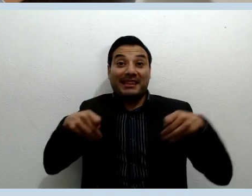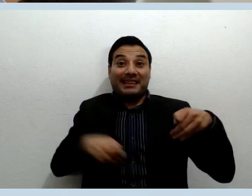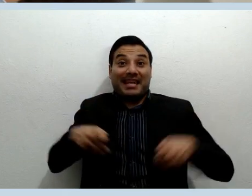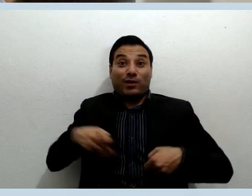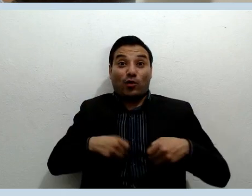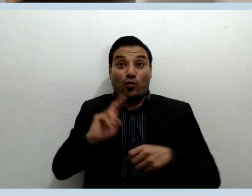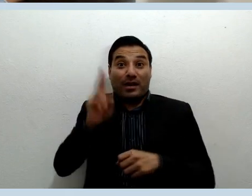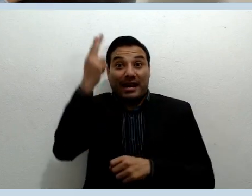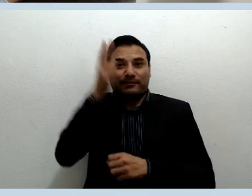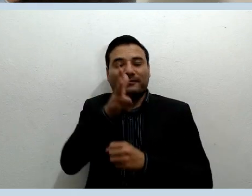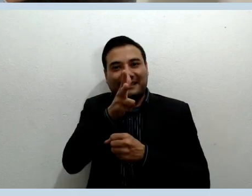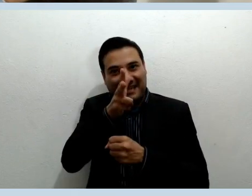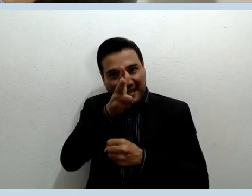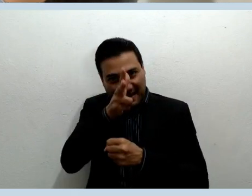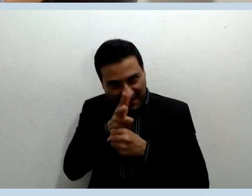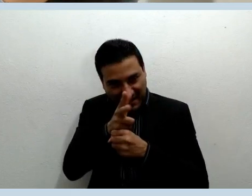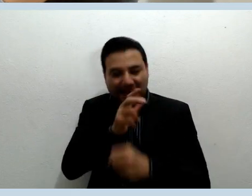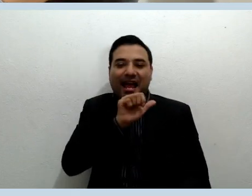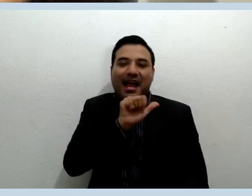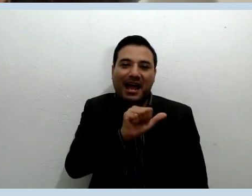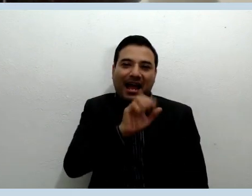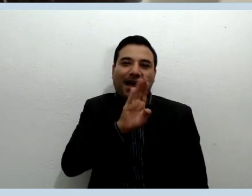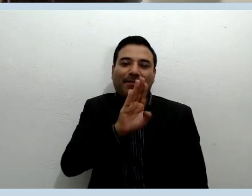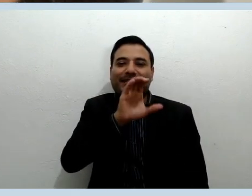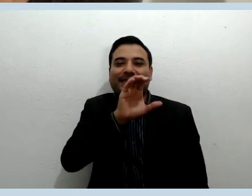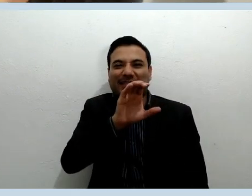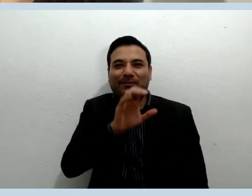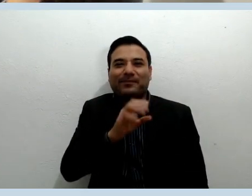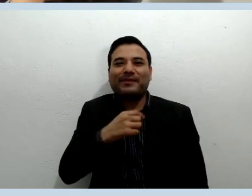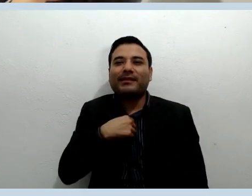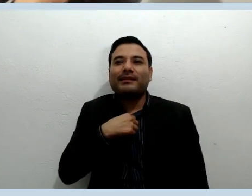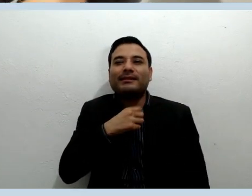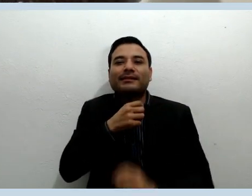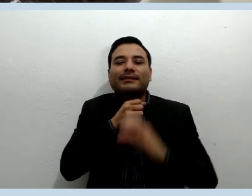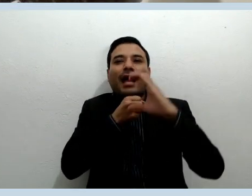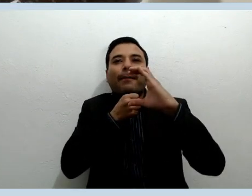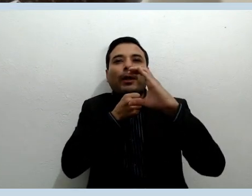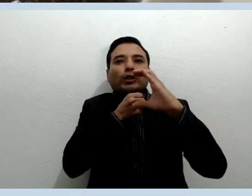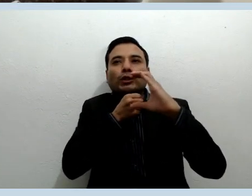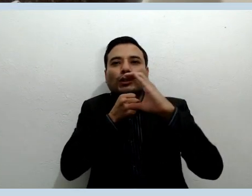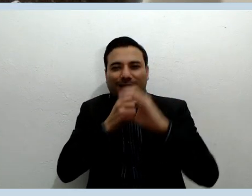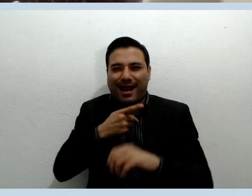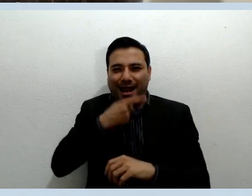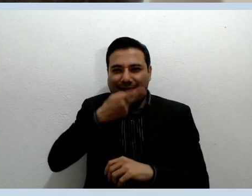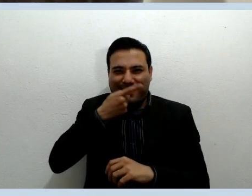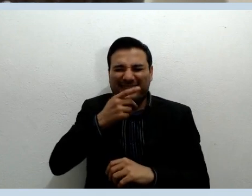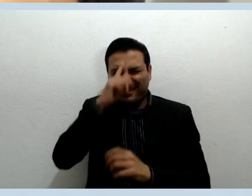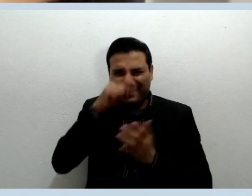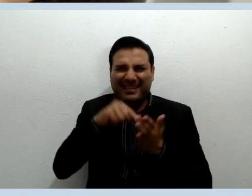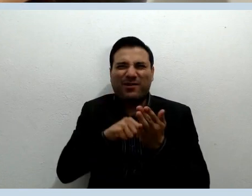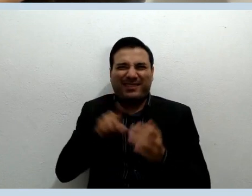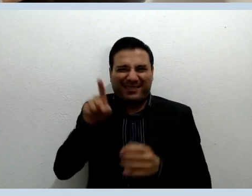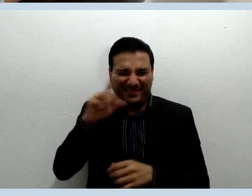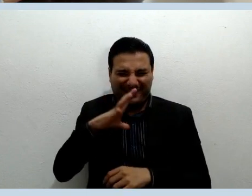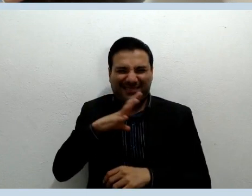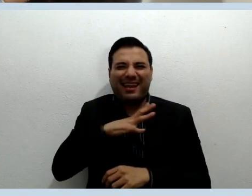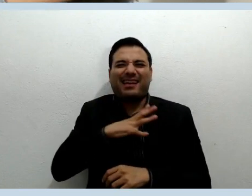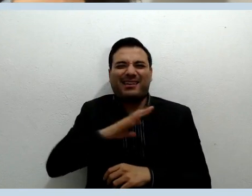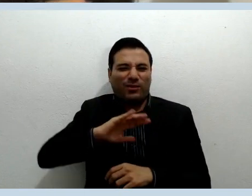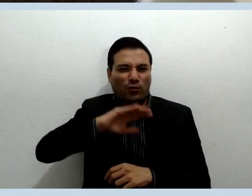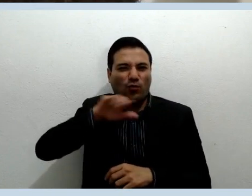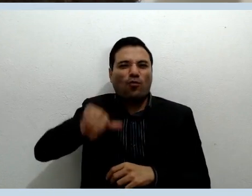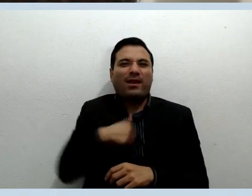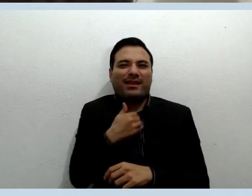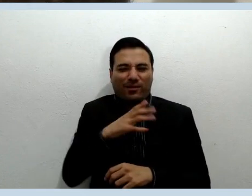diciendo el abecedario en el megáfono debe de estar en algún lugar en algún este disco duro pero yo concuerdo en que